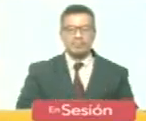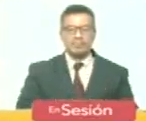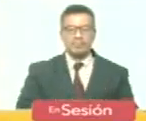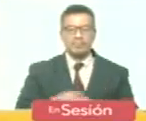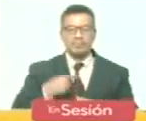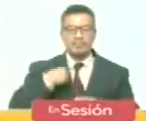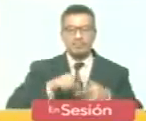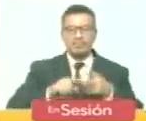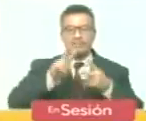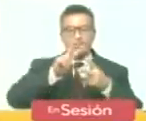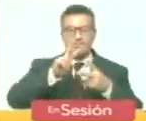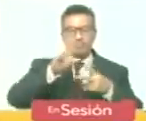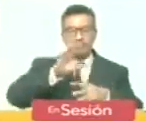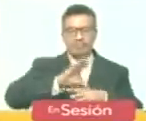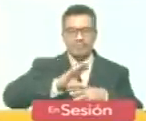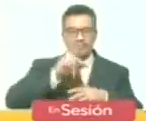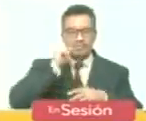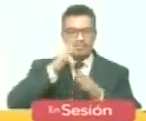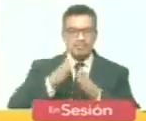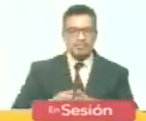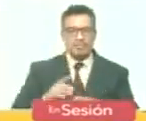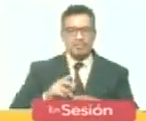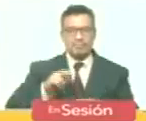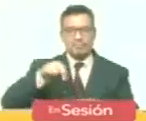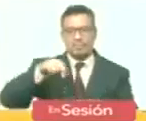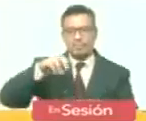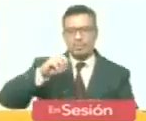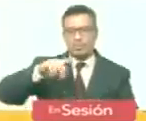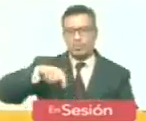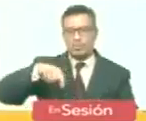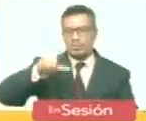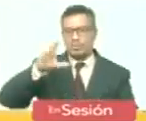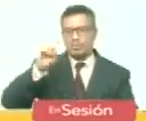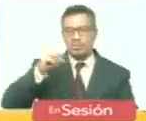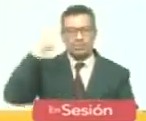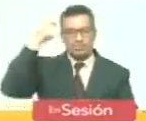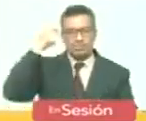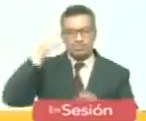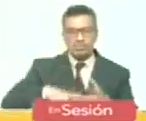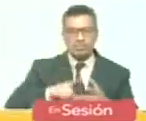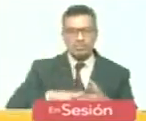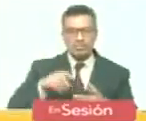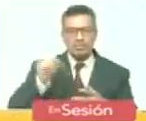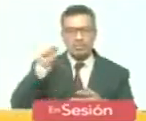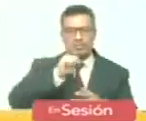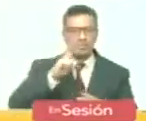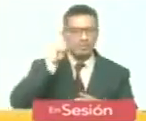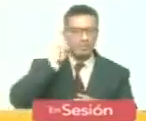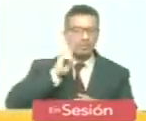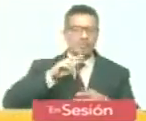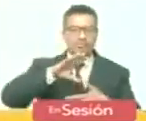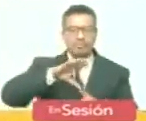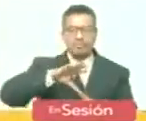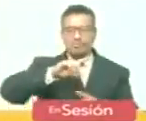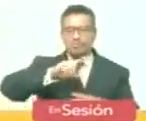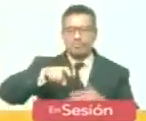Había dos figuras centrales, Napoleón en Europa y Simón Bolívar en toda la América